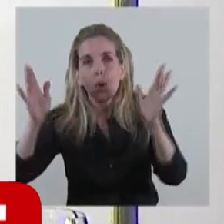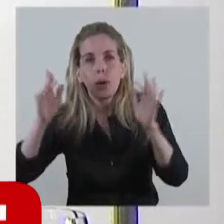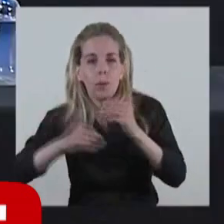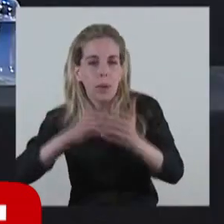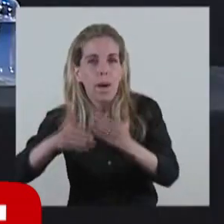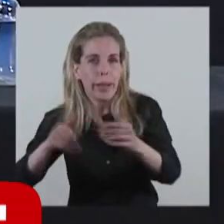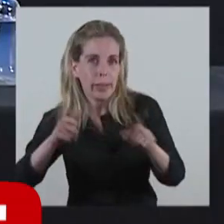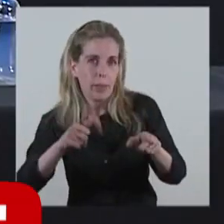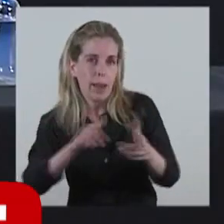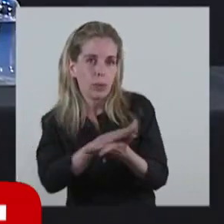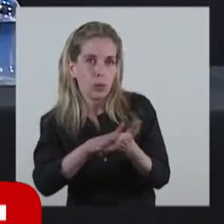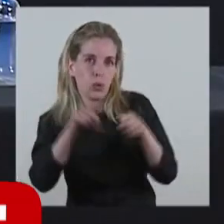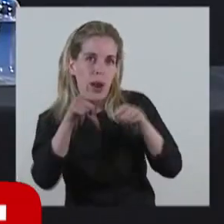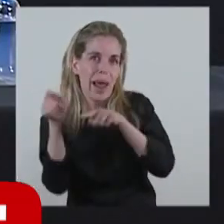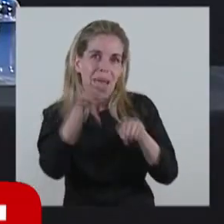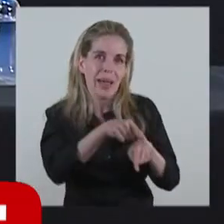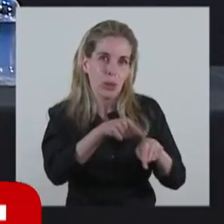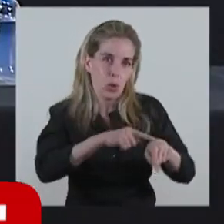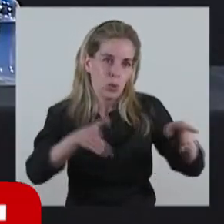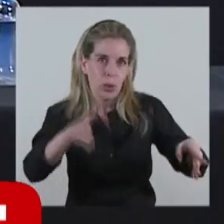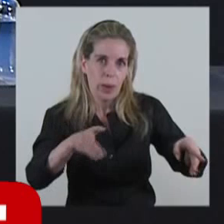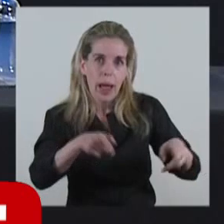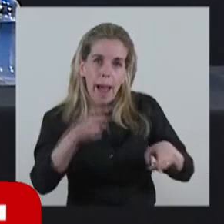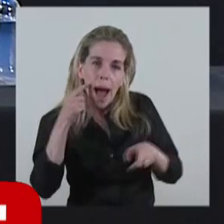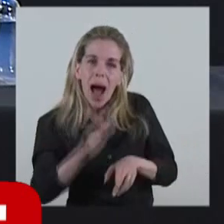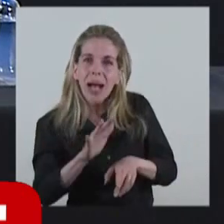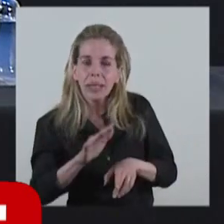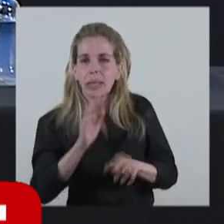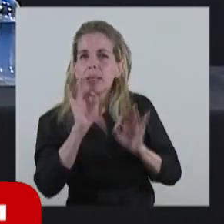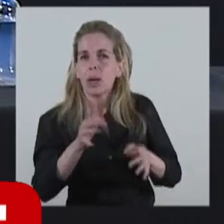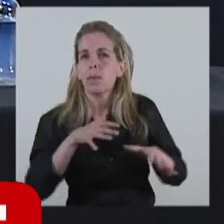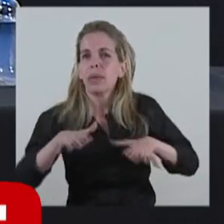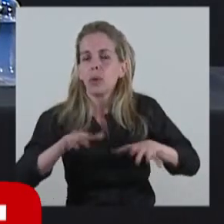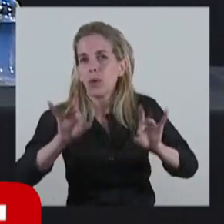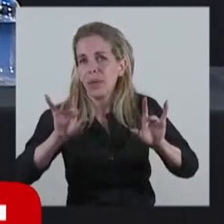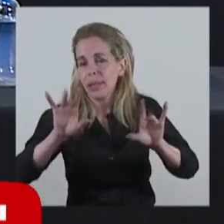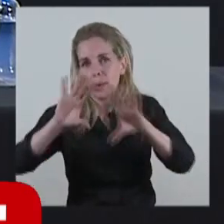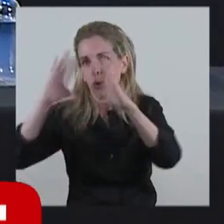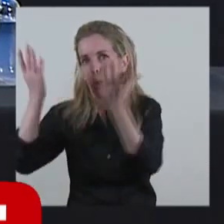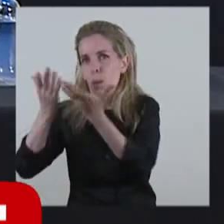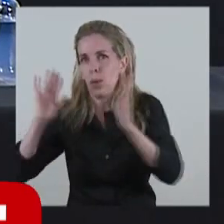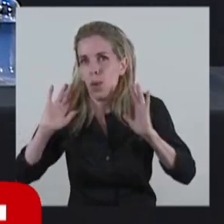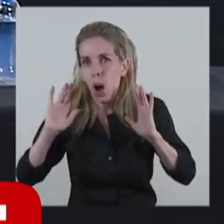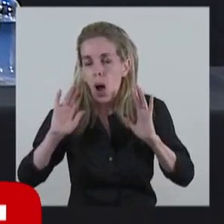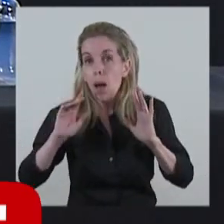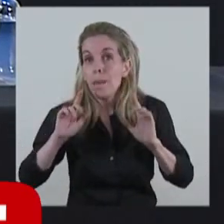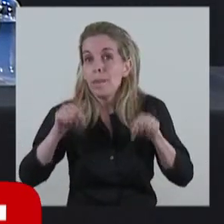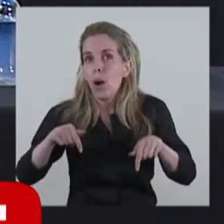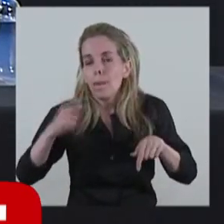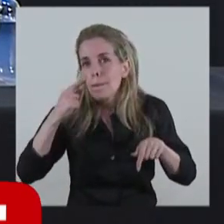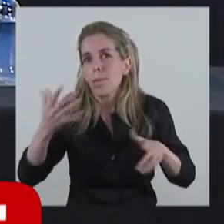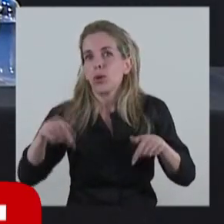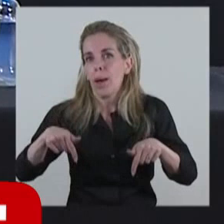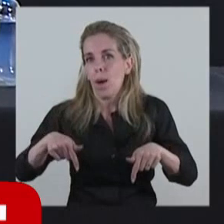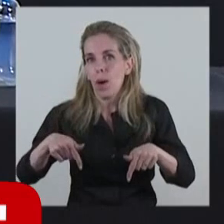contener esos efectos. Y se continúa en esa dirección, sabiendo que la situación es muy difícil en todo el mundo. Pero como hoy mostraba,